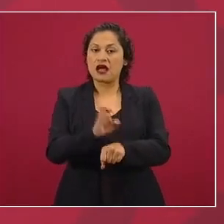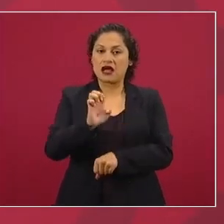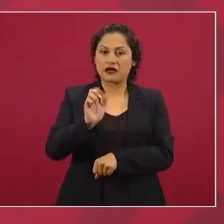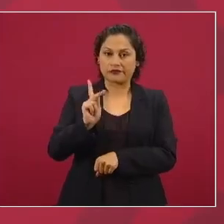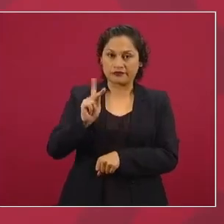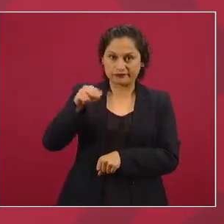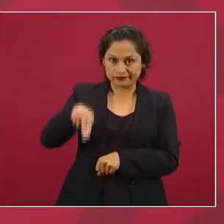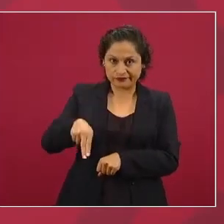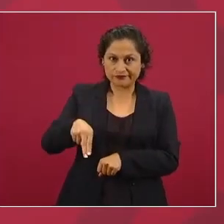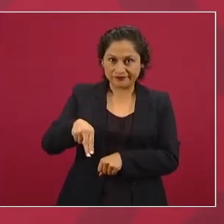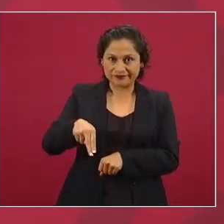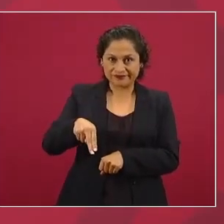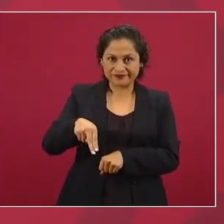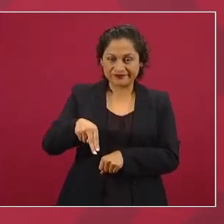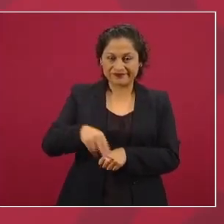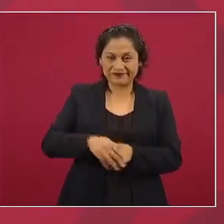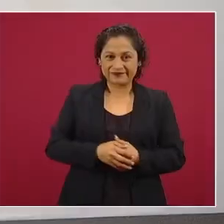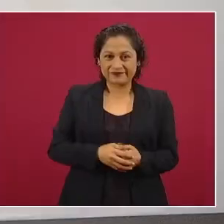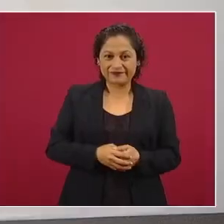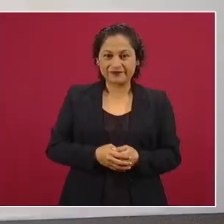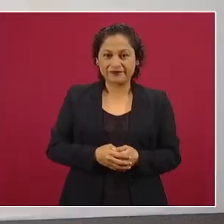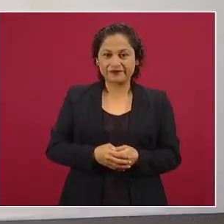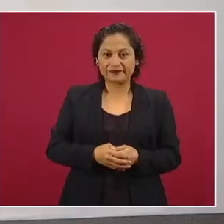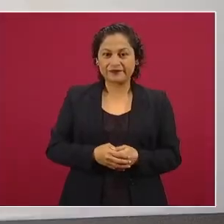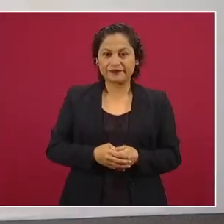y ya era